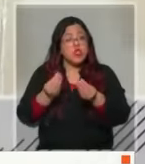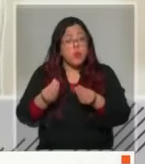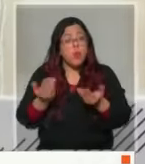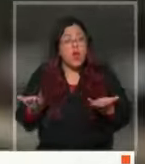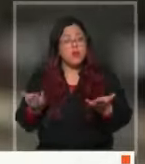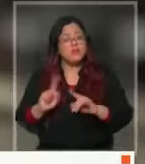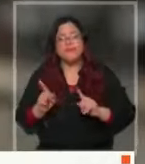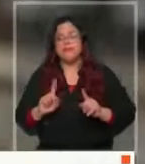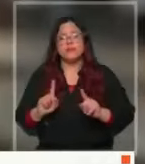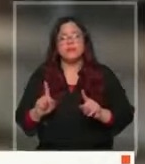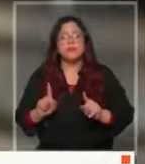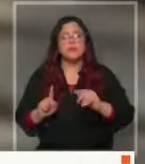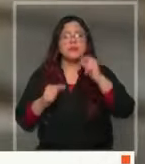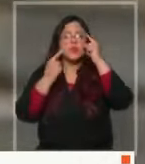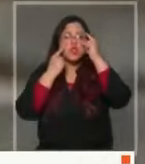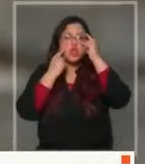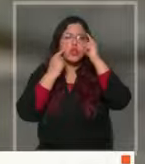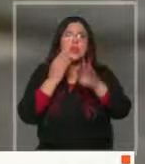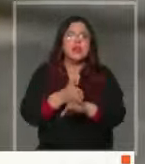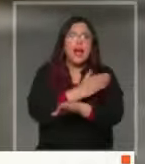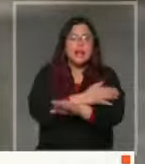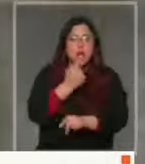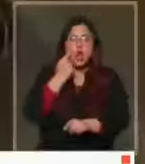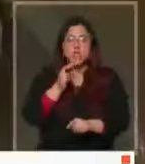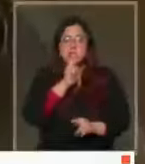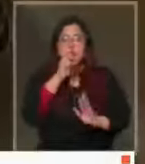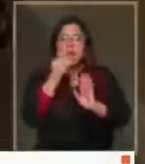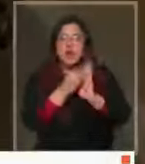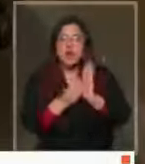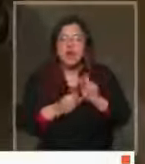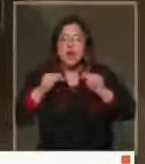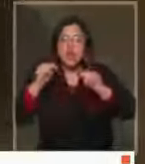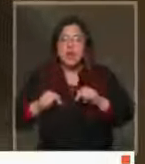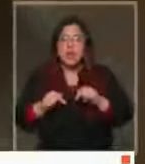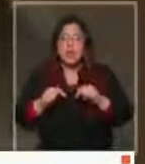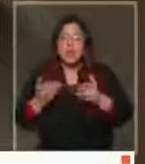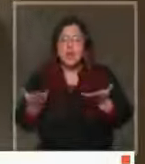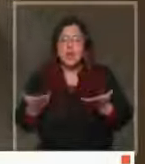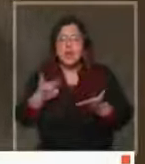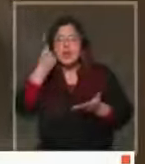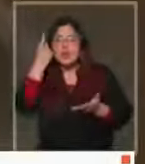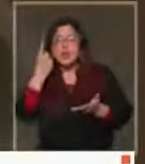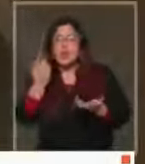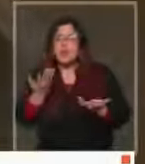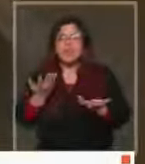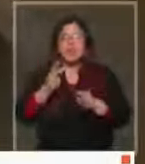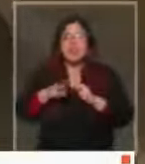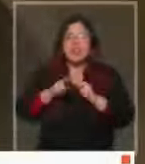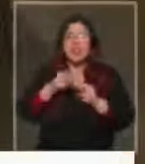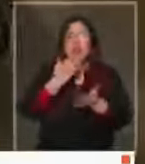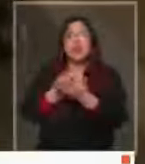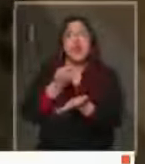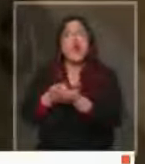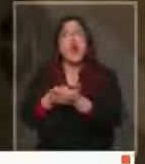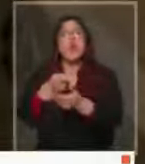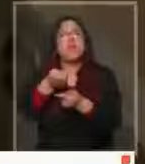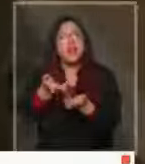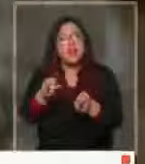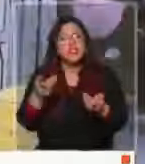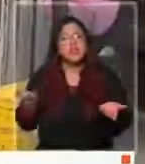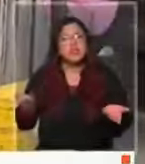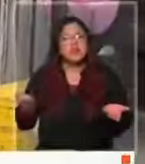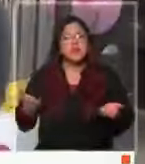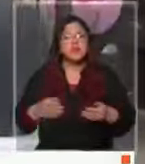final. Pero antes de conocer los resultados de este estudio, quisimos saber en qué se fija la gente a la hora de comprar el